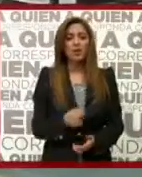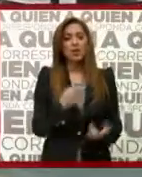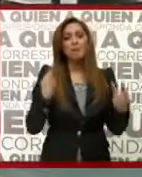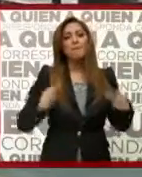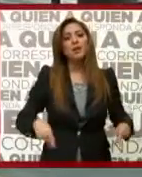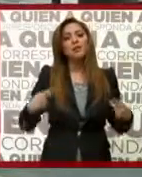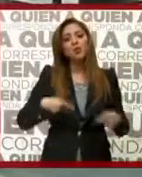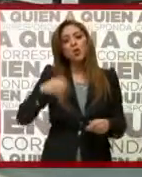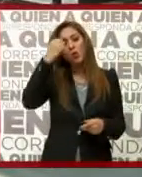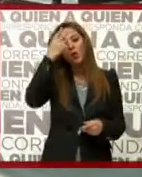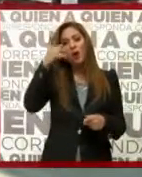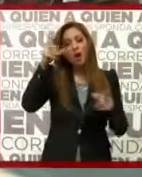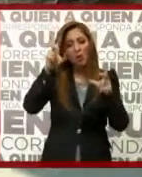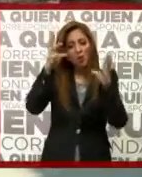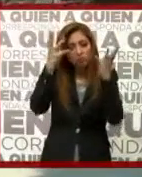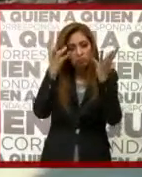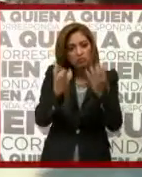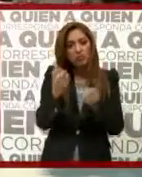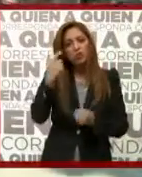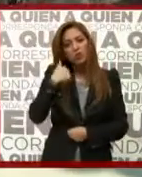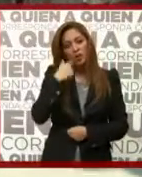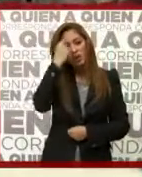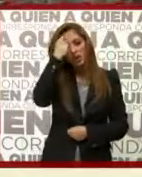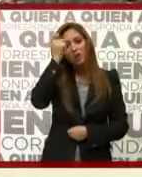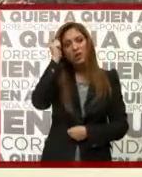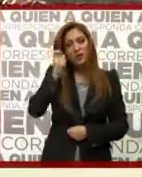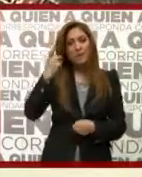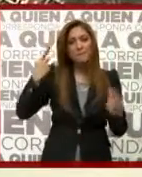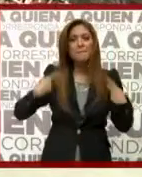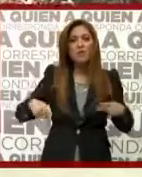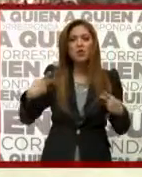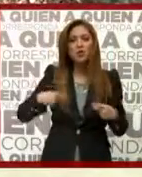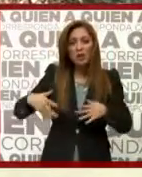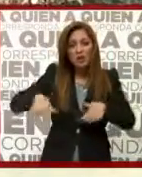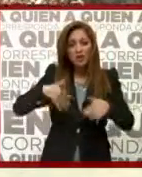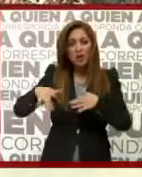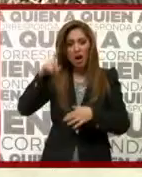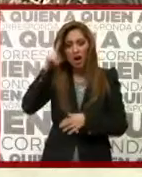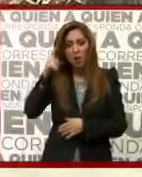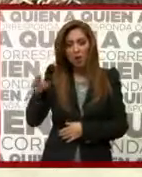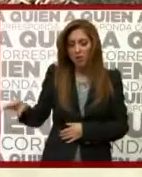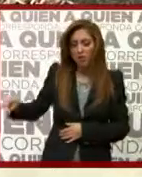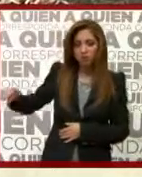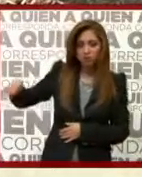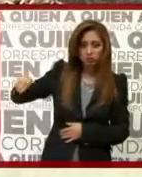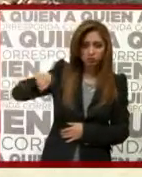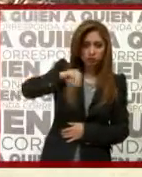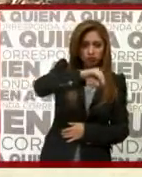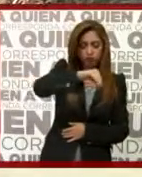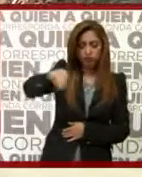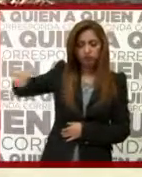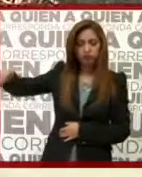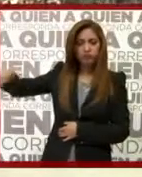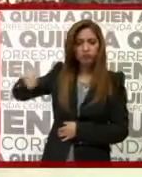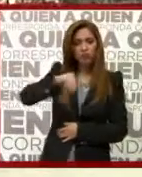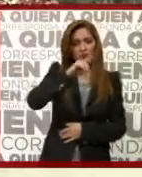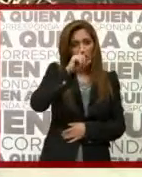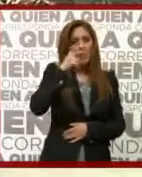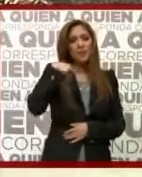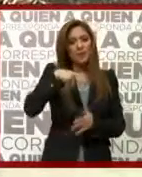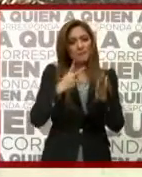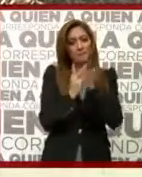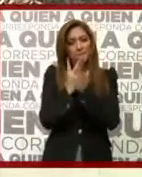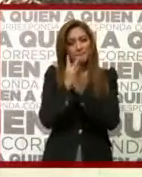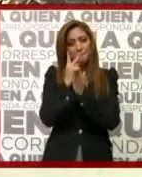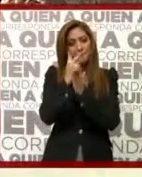las plantitas secaron. Yo tengo una idea, ¿por qué no los corredores cuando vengan que traigan agua de su casa llenadita en una botella y vayan regando? Van a ver que sí florecen